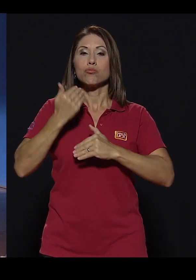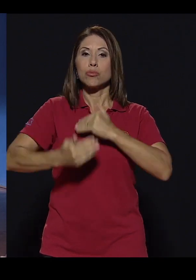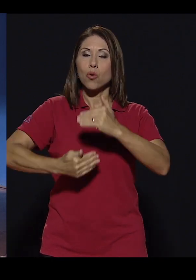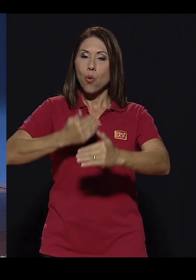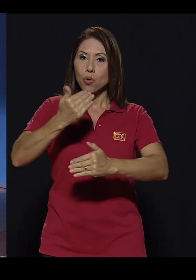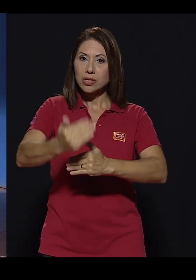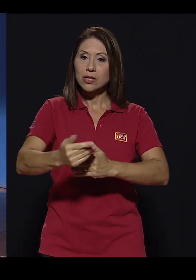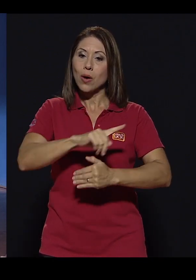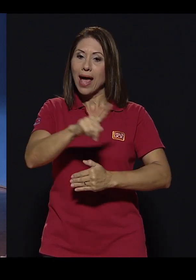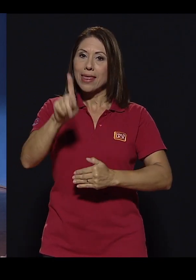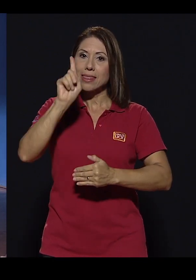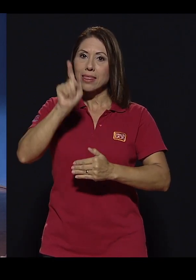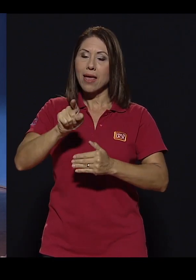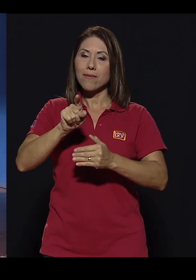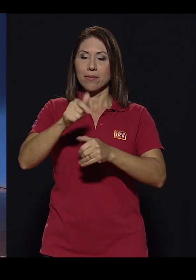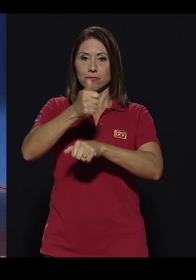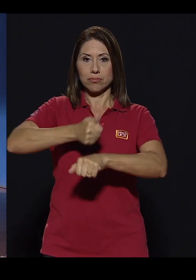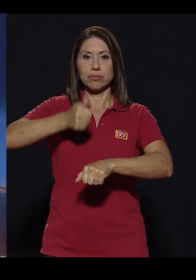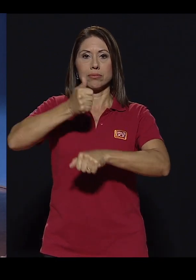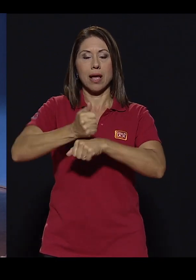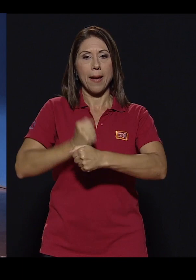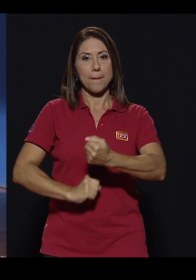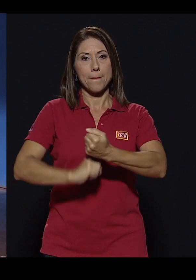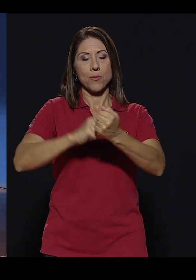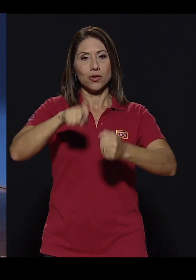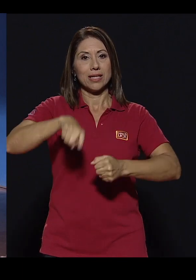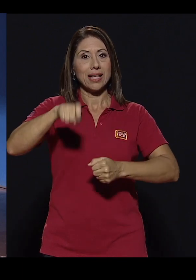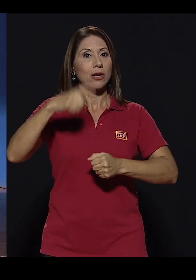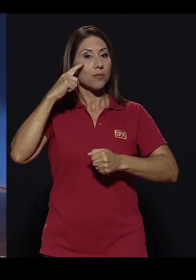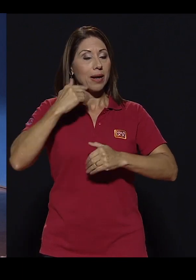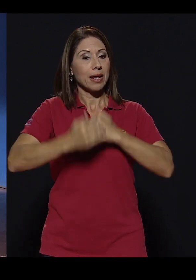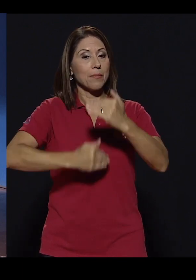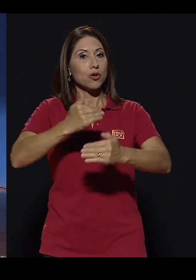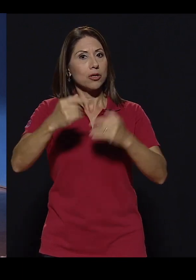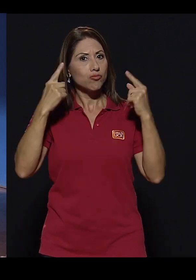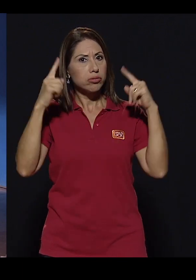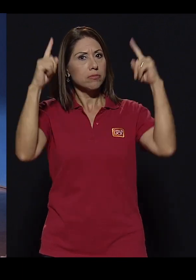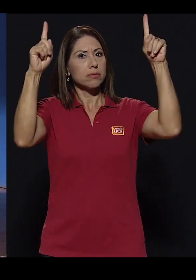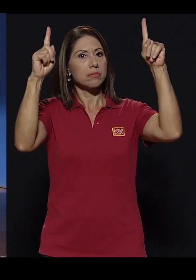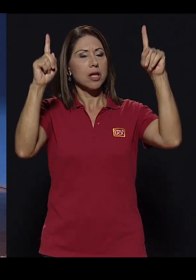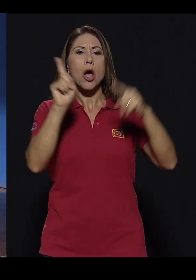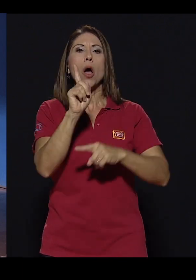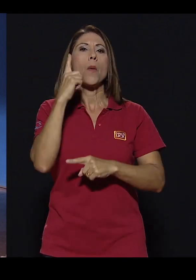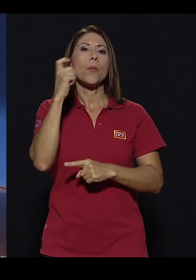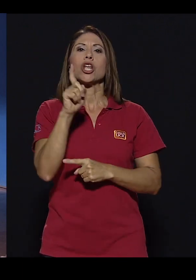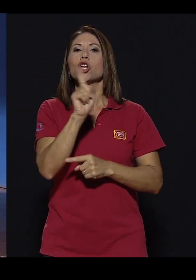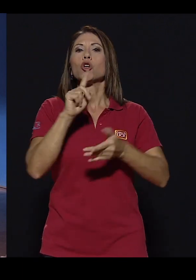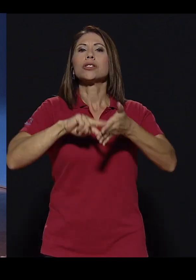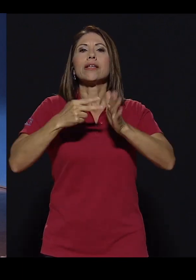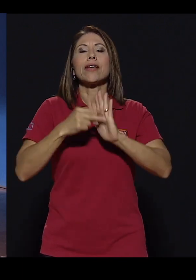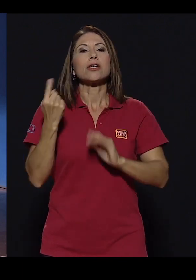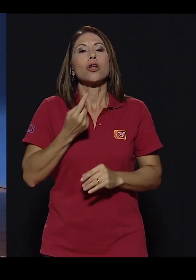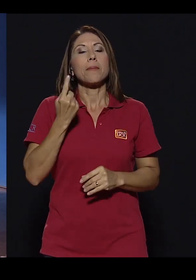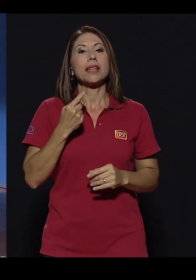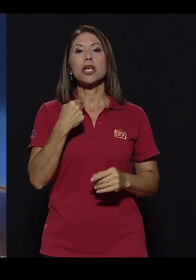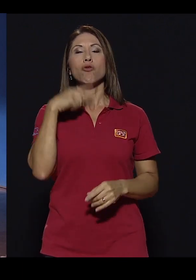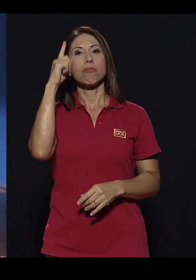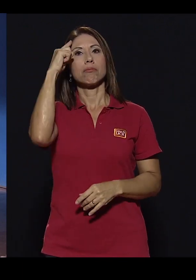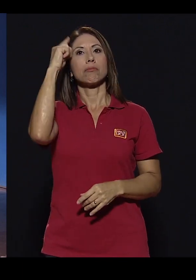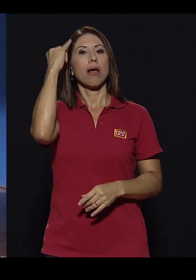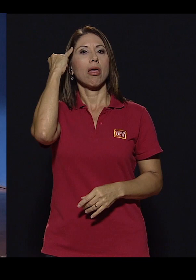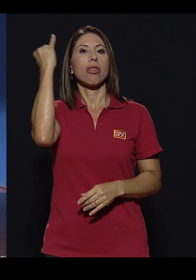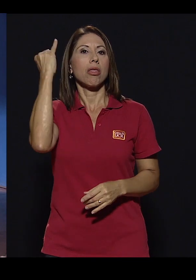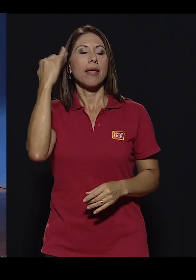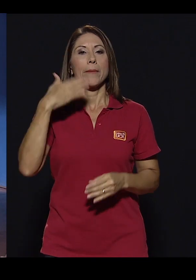tienen que existir los apoyos necesarios para que el proceso sea exitoso porque no se trata solamente de que a mí se me ocurrió que mi